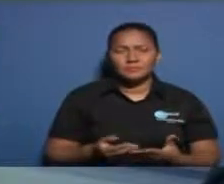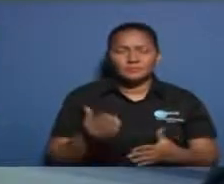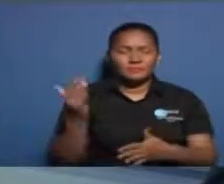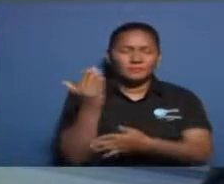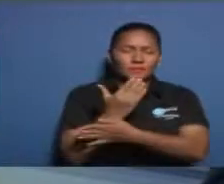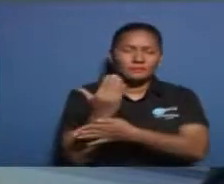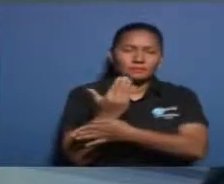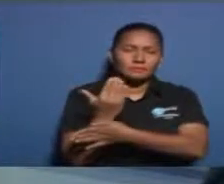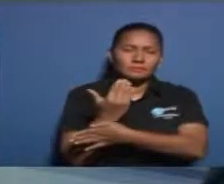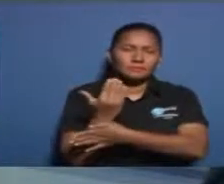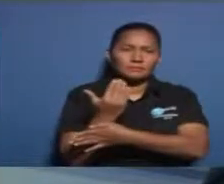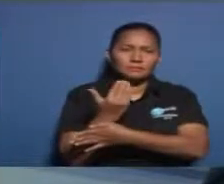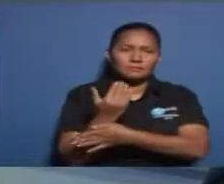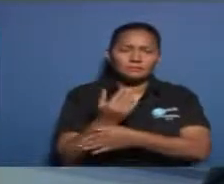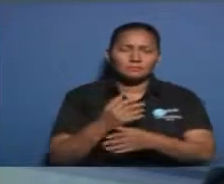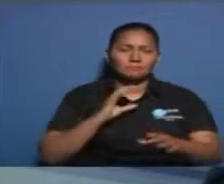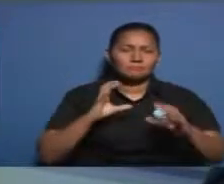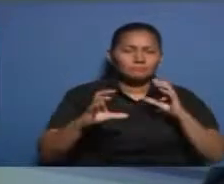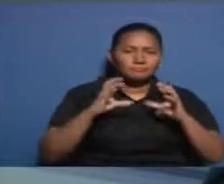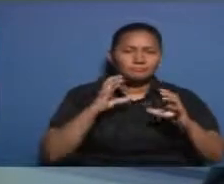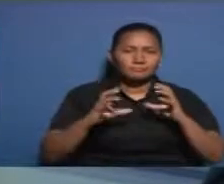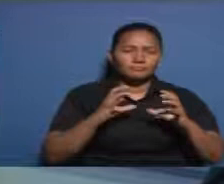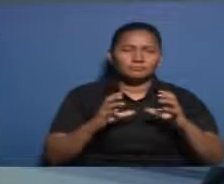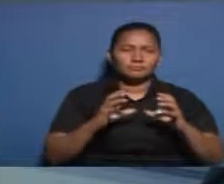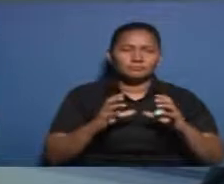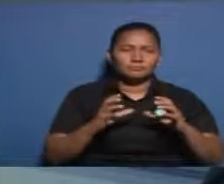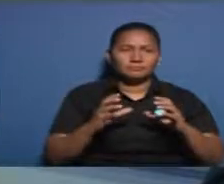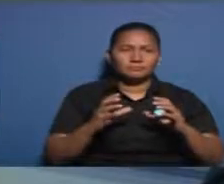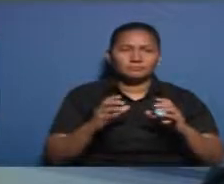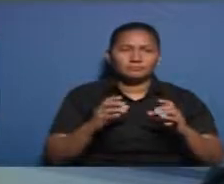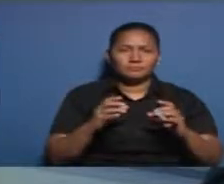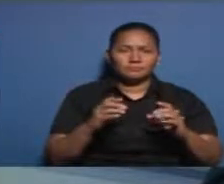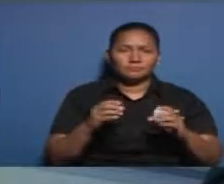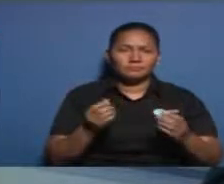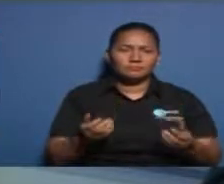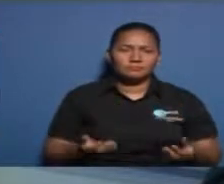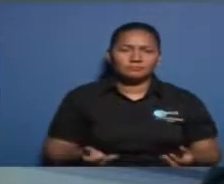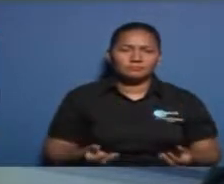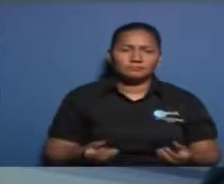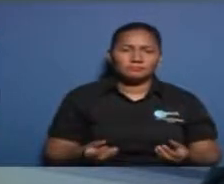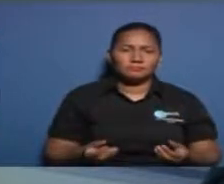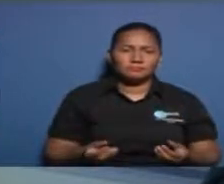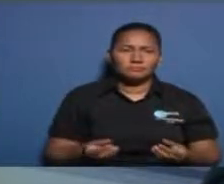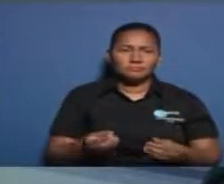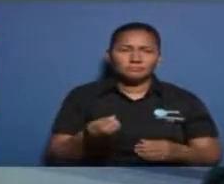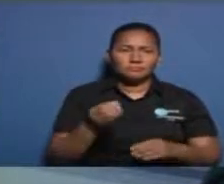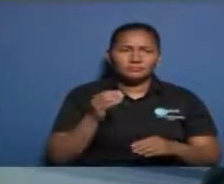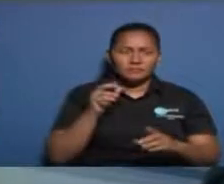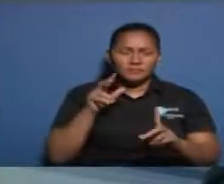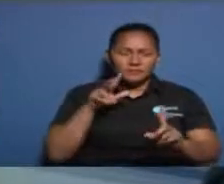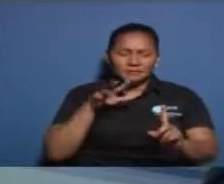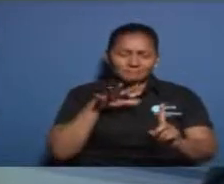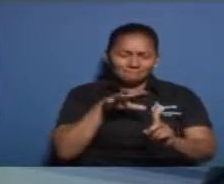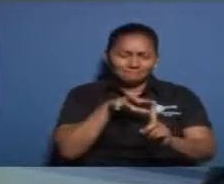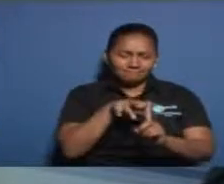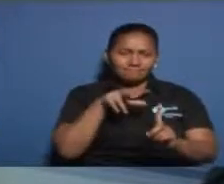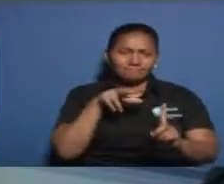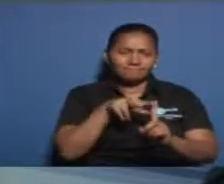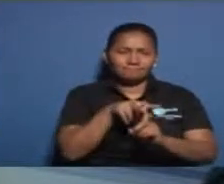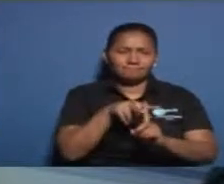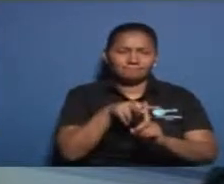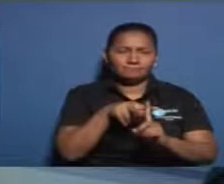markova ejercen una violencia espantosa sobre